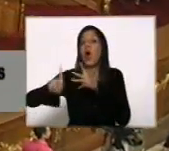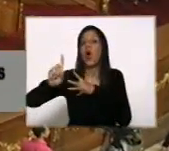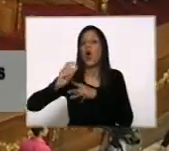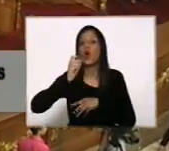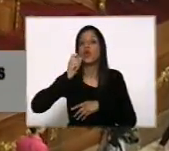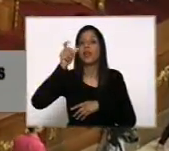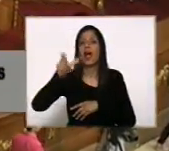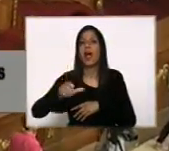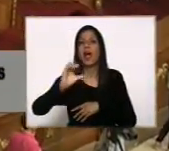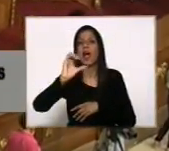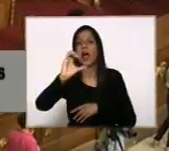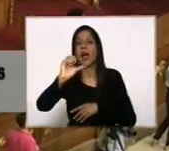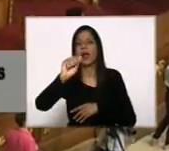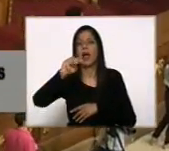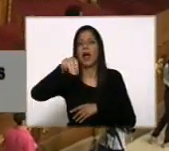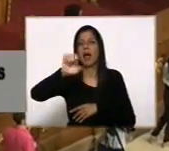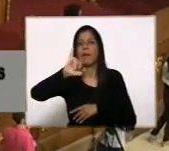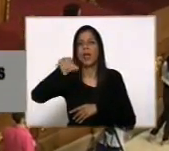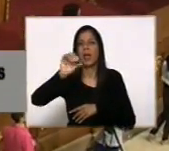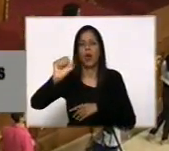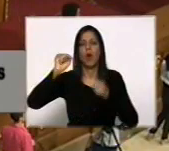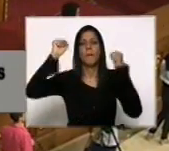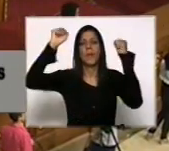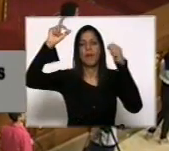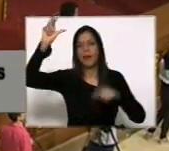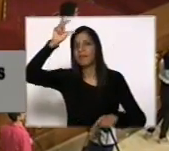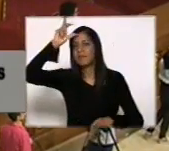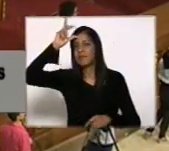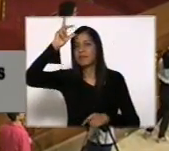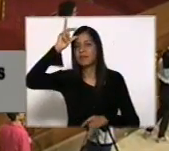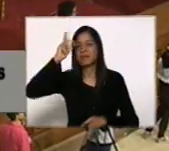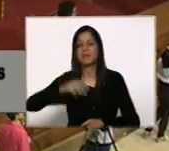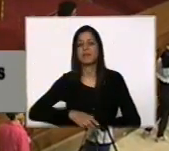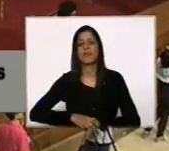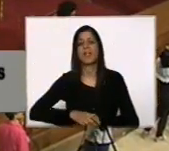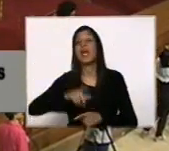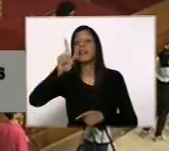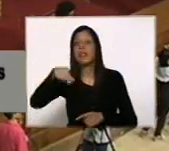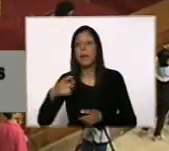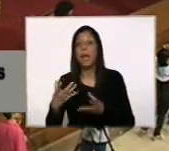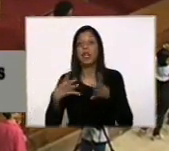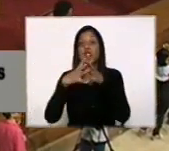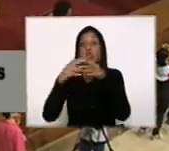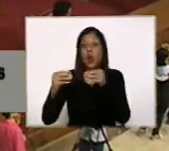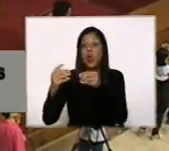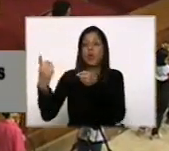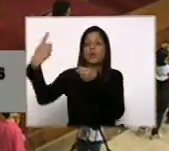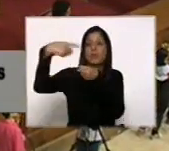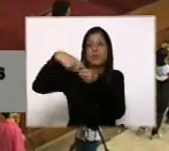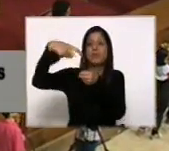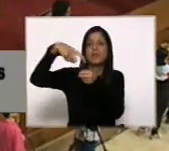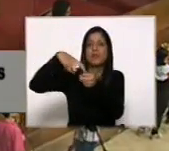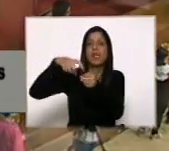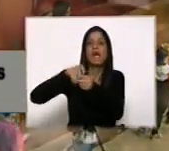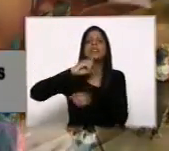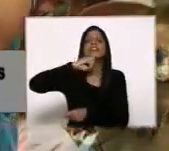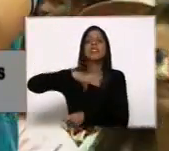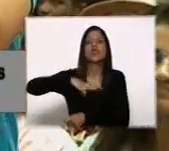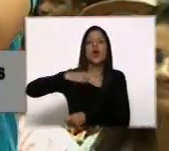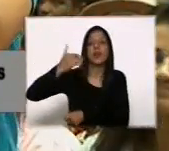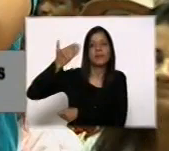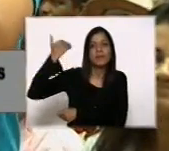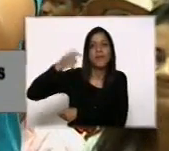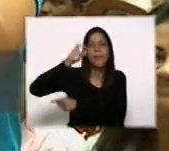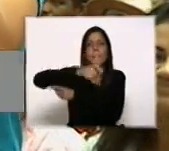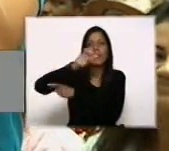Camejo de Talavera, viva Falcón, Falcón, ¿verdad? Y está todas esas heroínas y héroes, libertadores